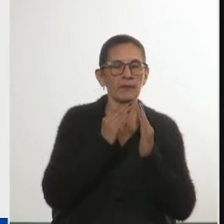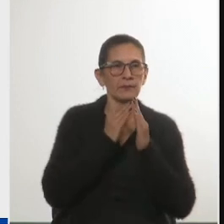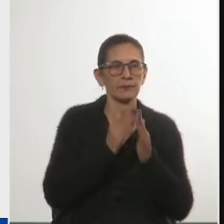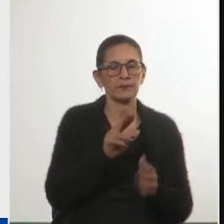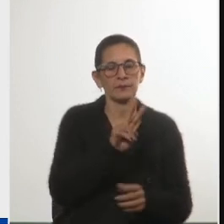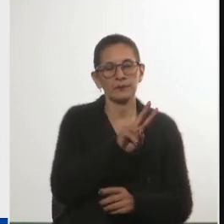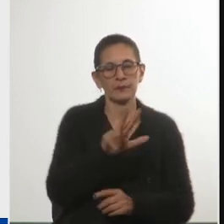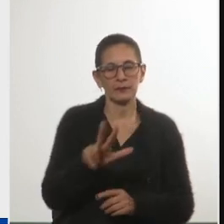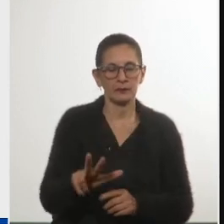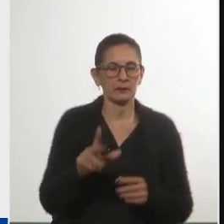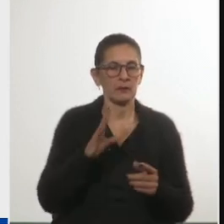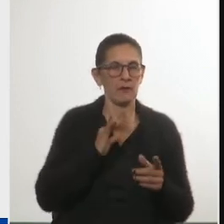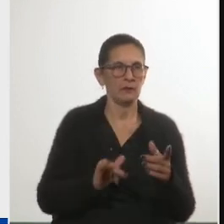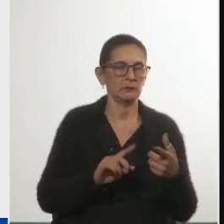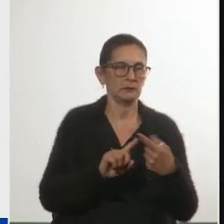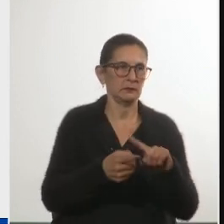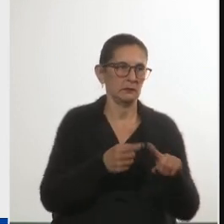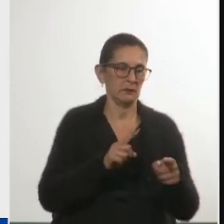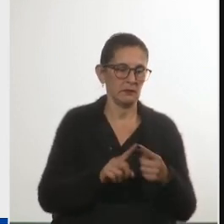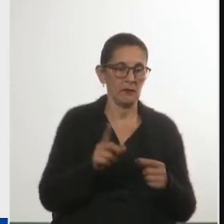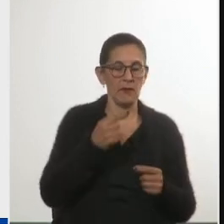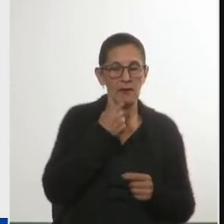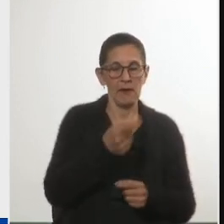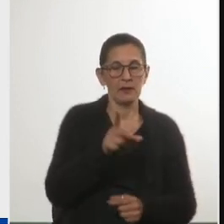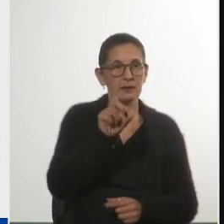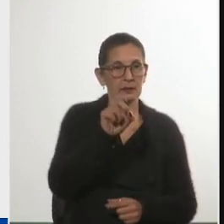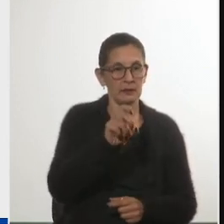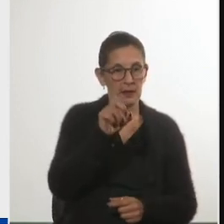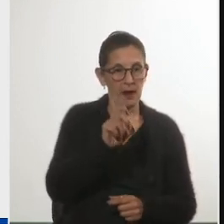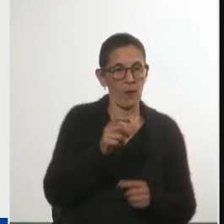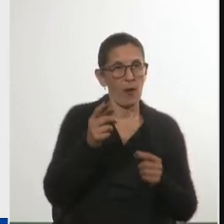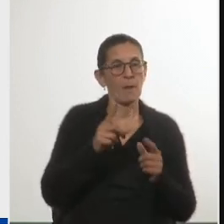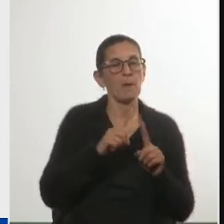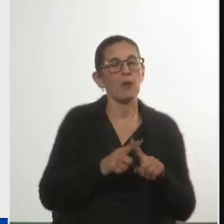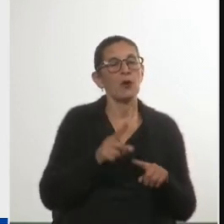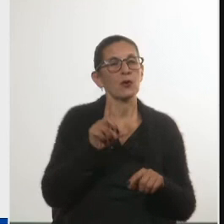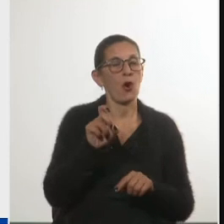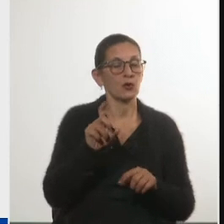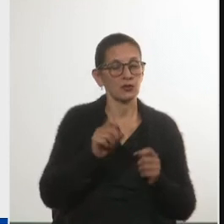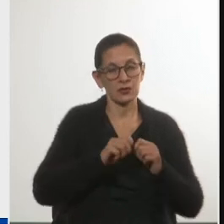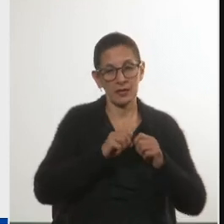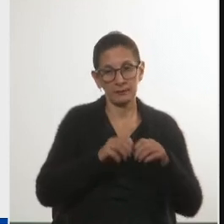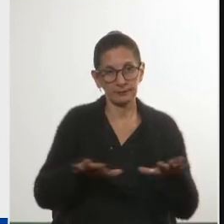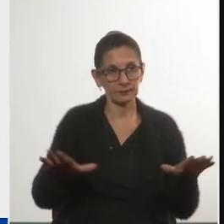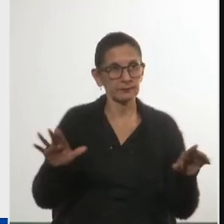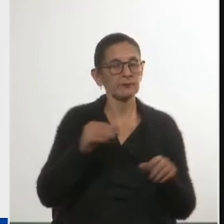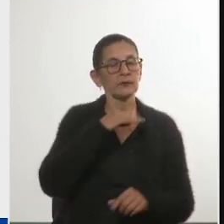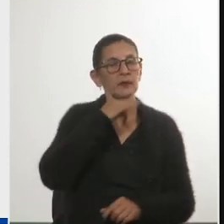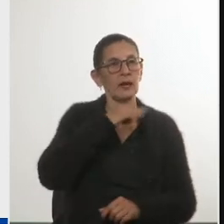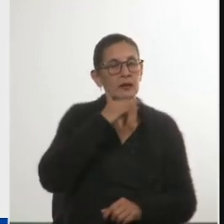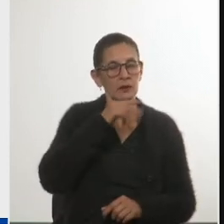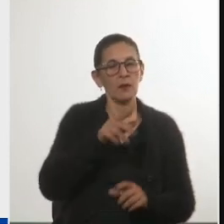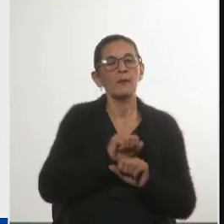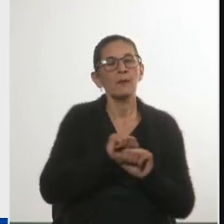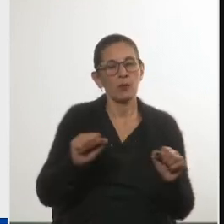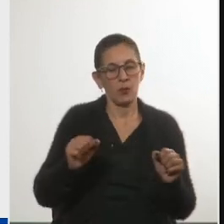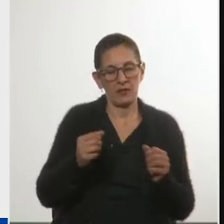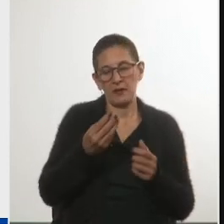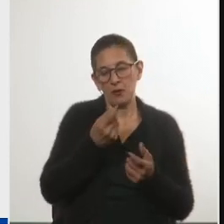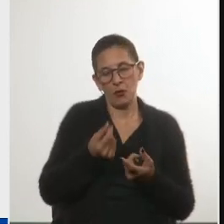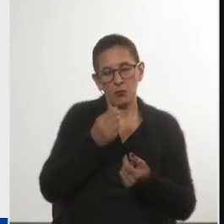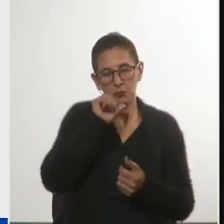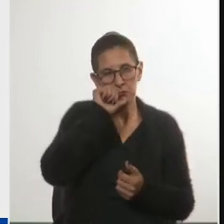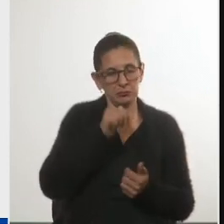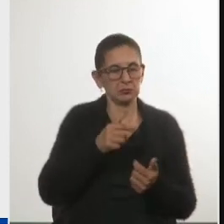porque viene relacionado con eso. Se expresa que el agua distribuida por OCE en Montevideo y el área metropolitana es apta para el consumo humano,